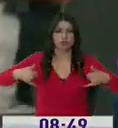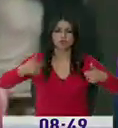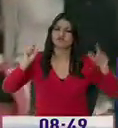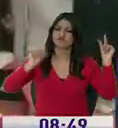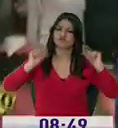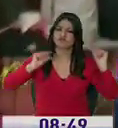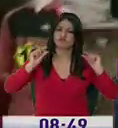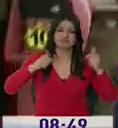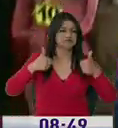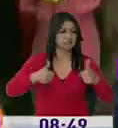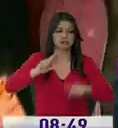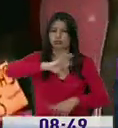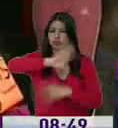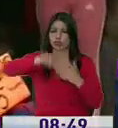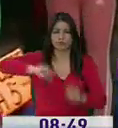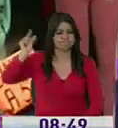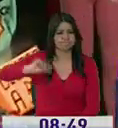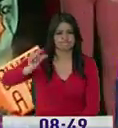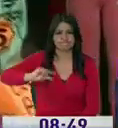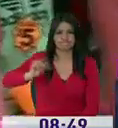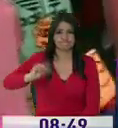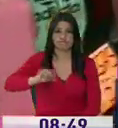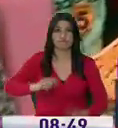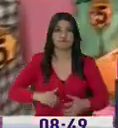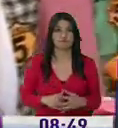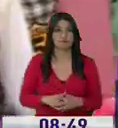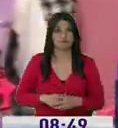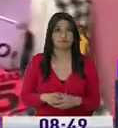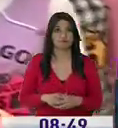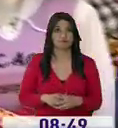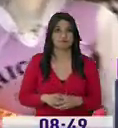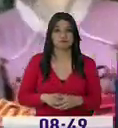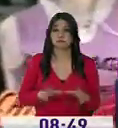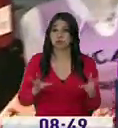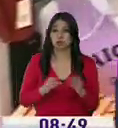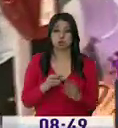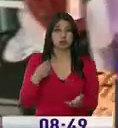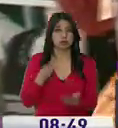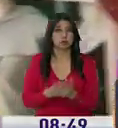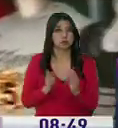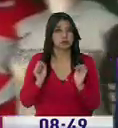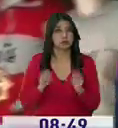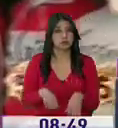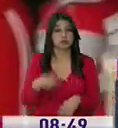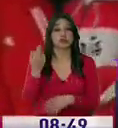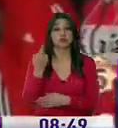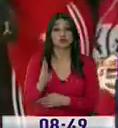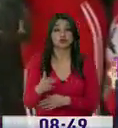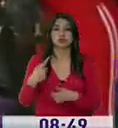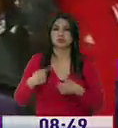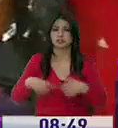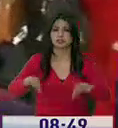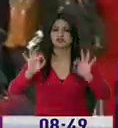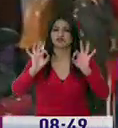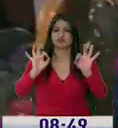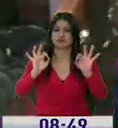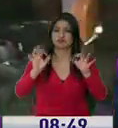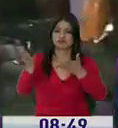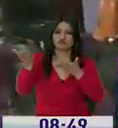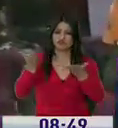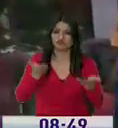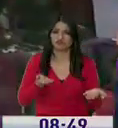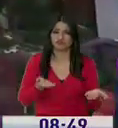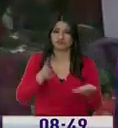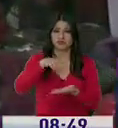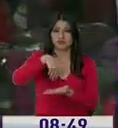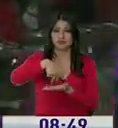ofertas y promociones. Para el alcance de todo bolsillo, el sur de Quito está presente por medio del